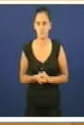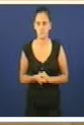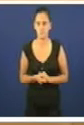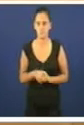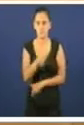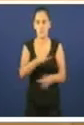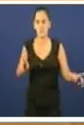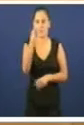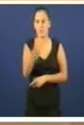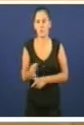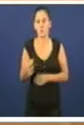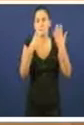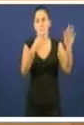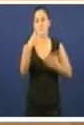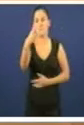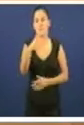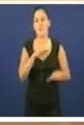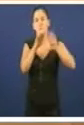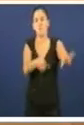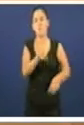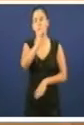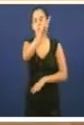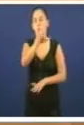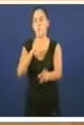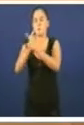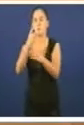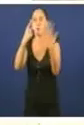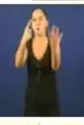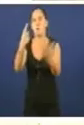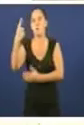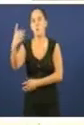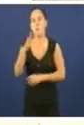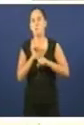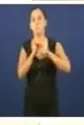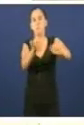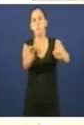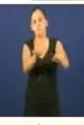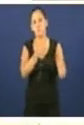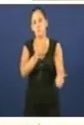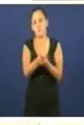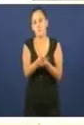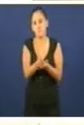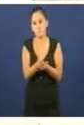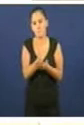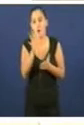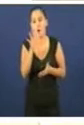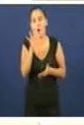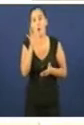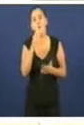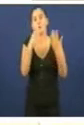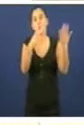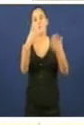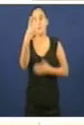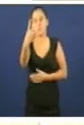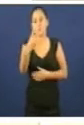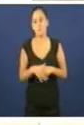votos en contra sesenta un. votos afirmativos doce votos en contra sesenta e un. Queda reseitada esta enmenda. votamos a número setenta e cuatro.